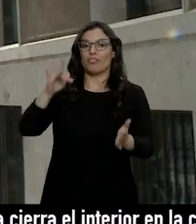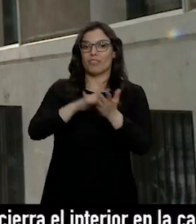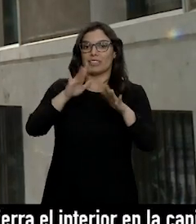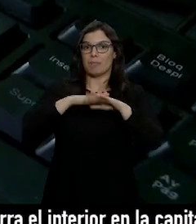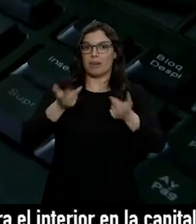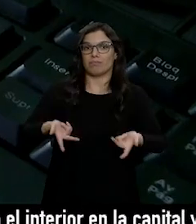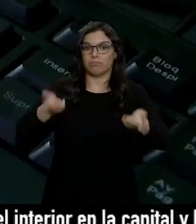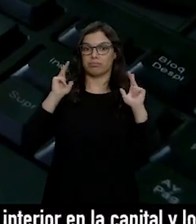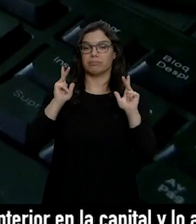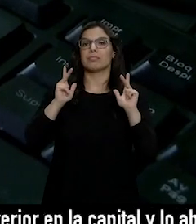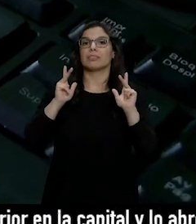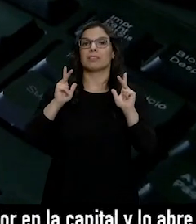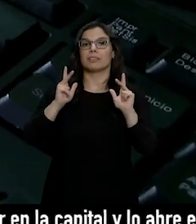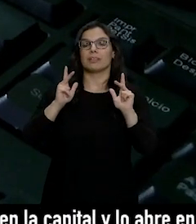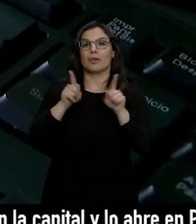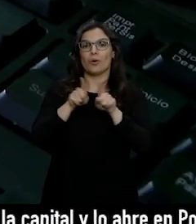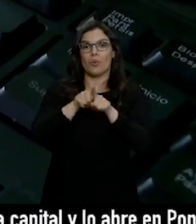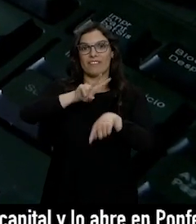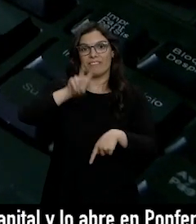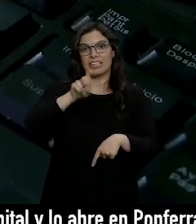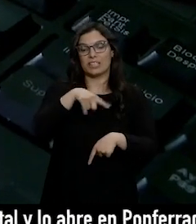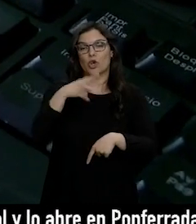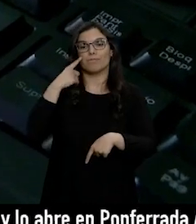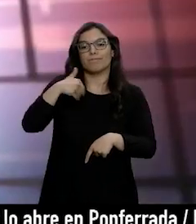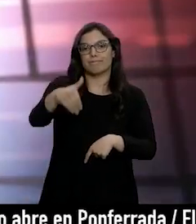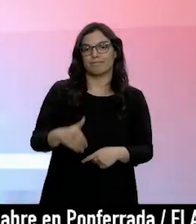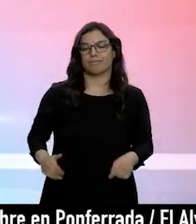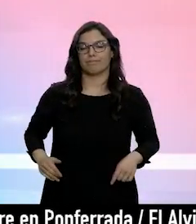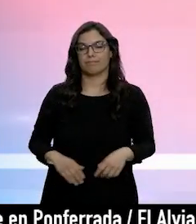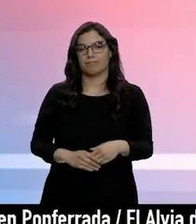que las juntas de vecinos virtuales sean también válidas.